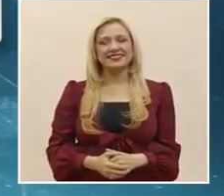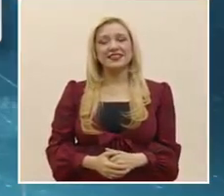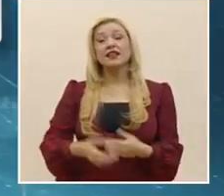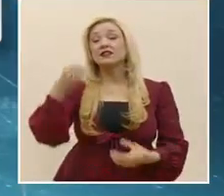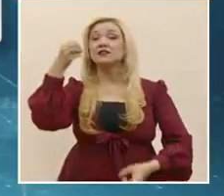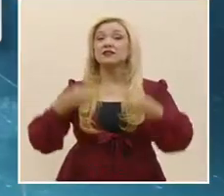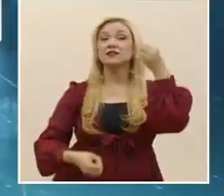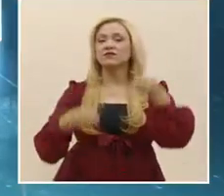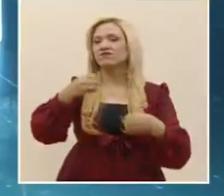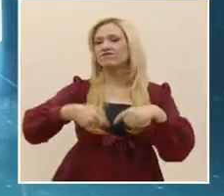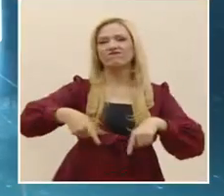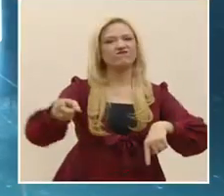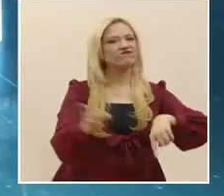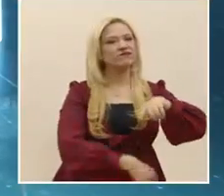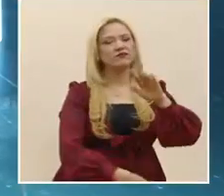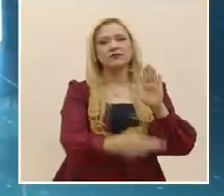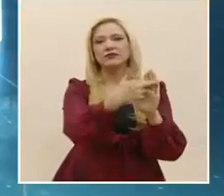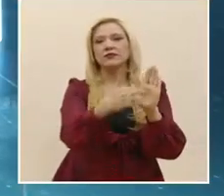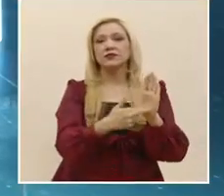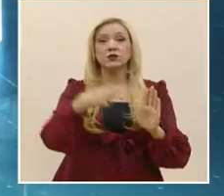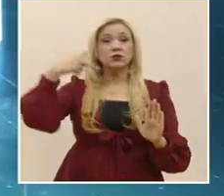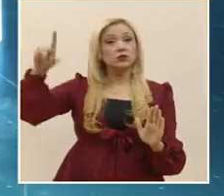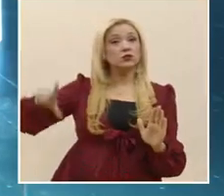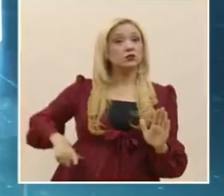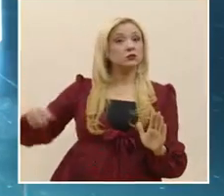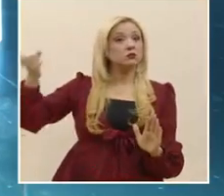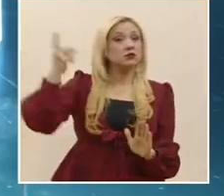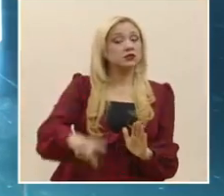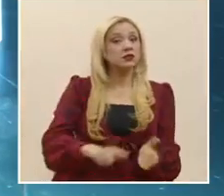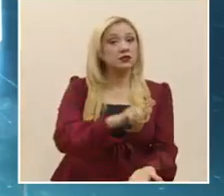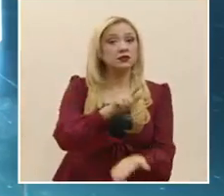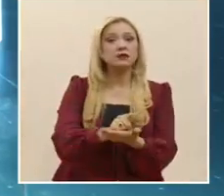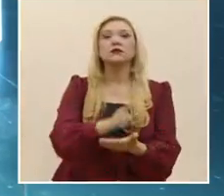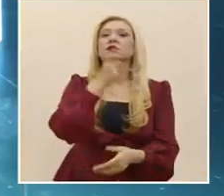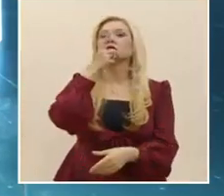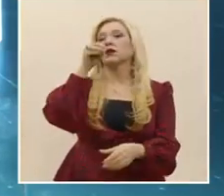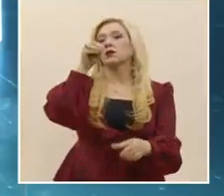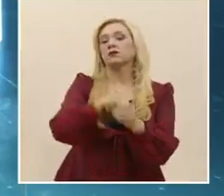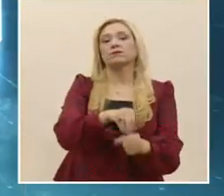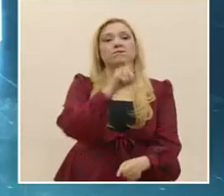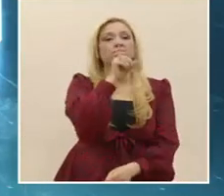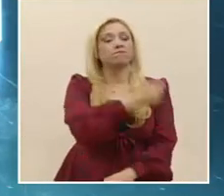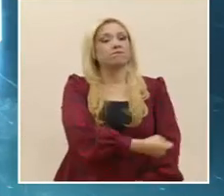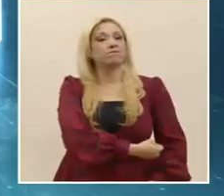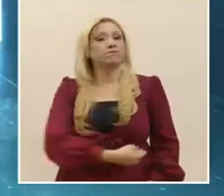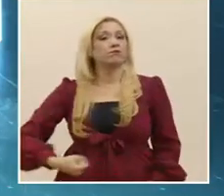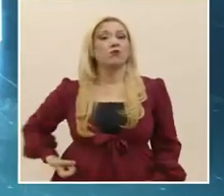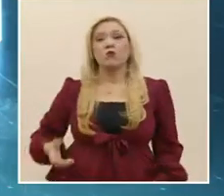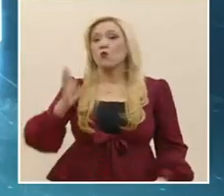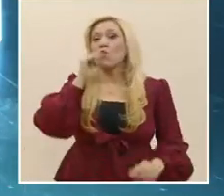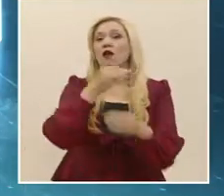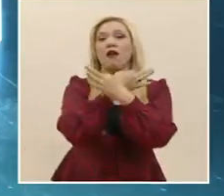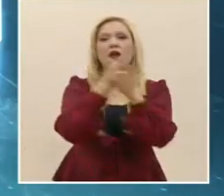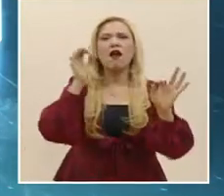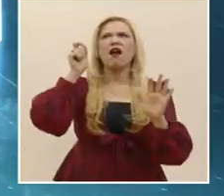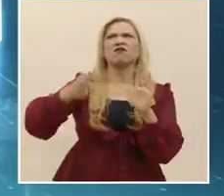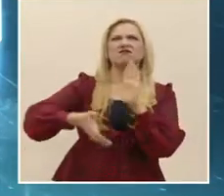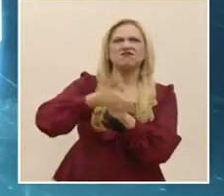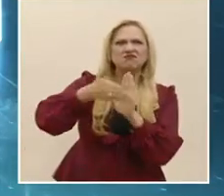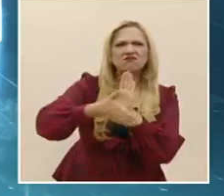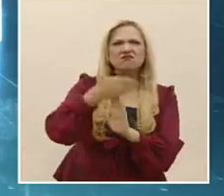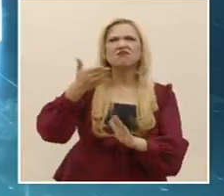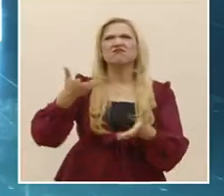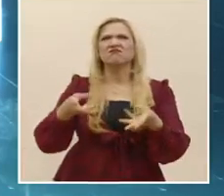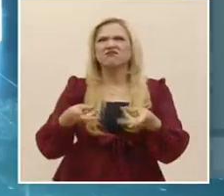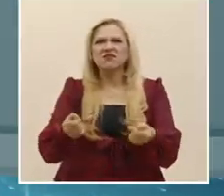La Corte invalidó disposiciones del gobierno federal que clasificaban como de seguridad nacional la información relacionada con obras